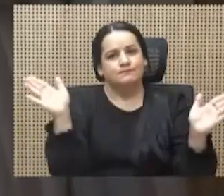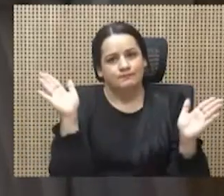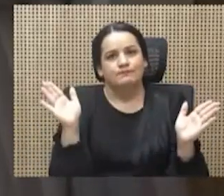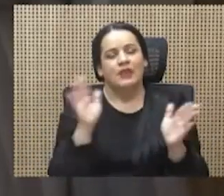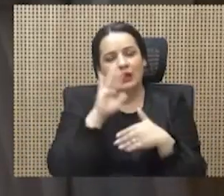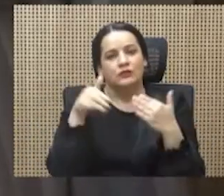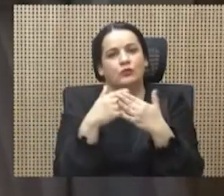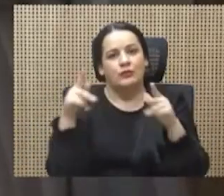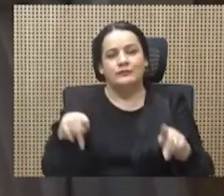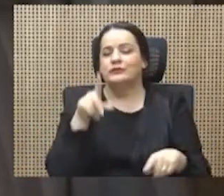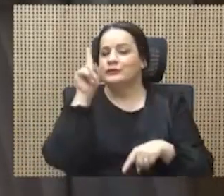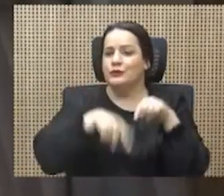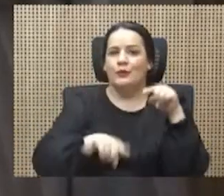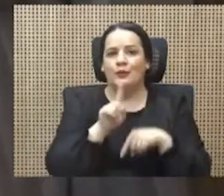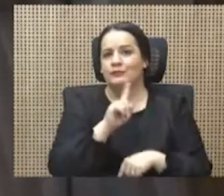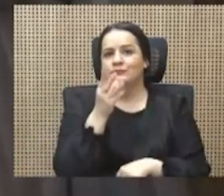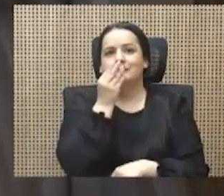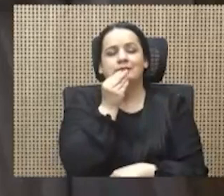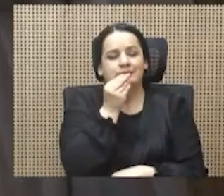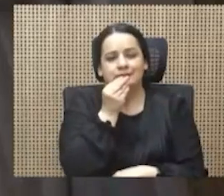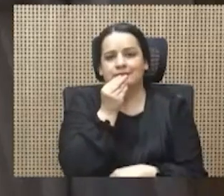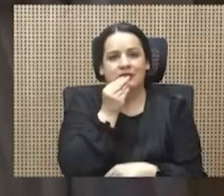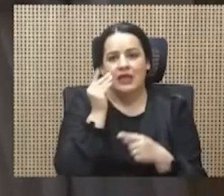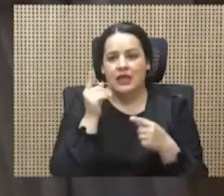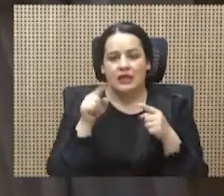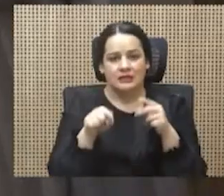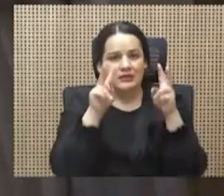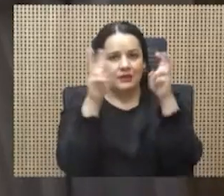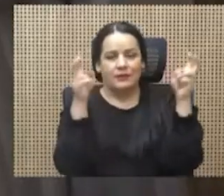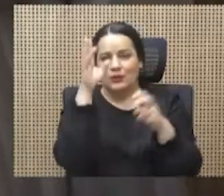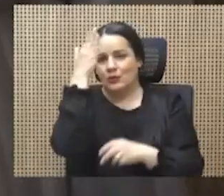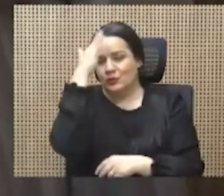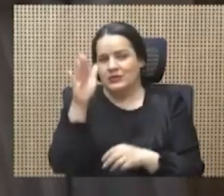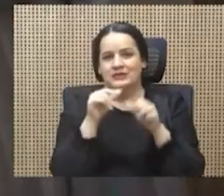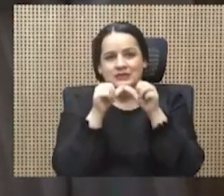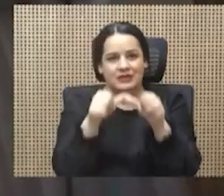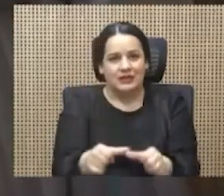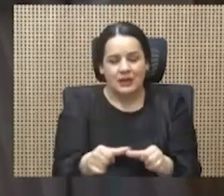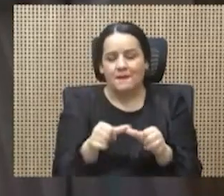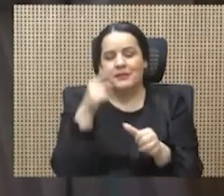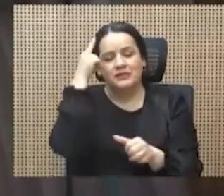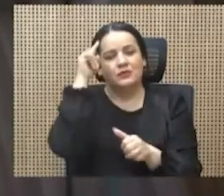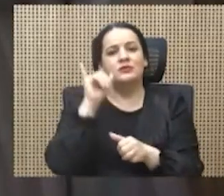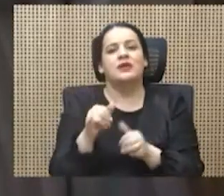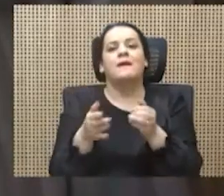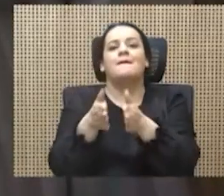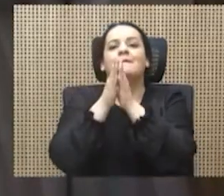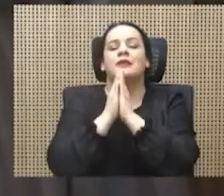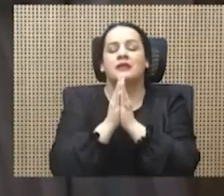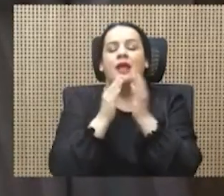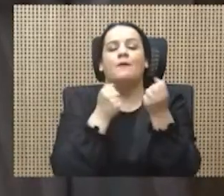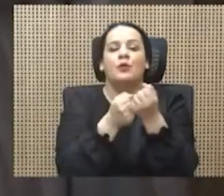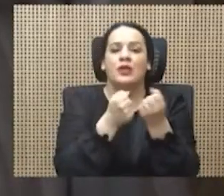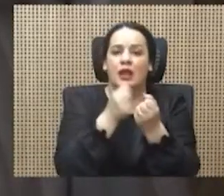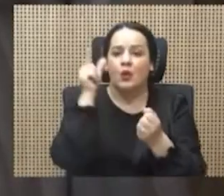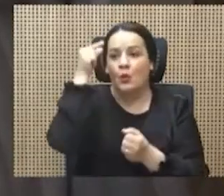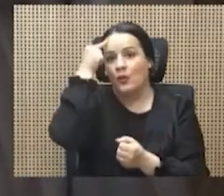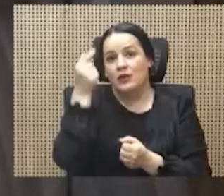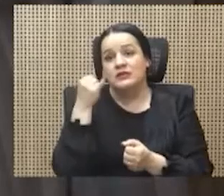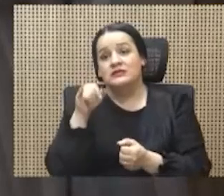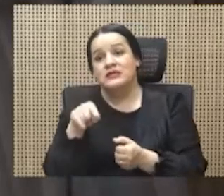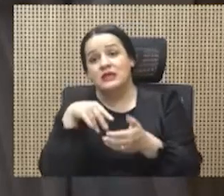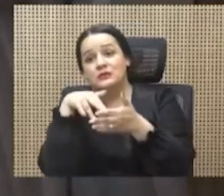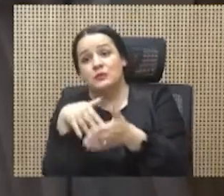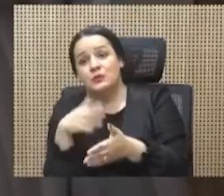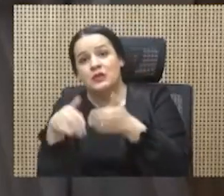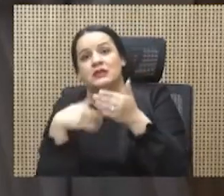vamos a quedar callados en este tema. No sé si seguirán pensando así quienes nos piden apoyar al gobierno luego de estudiar, si es que estudian los proyectos